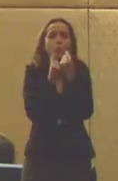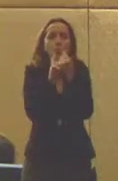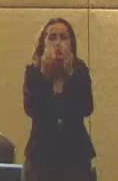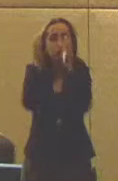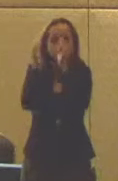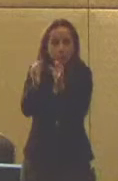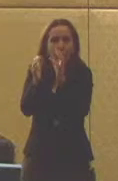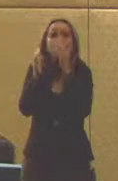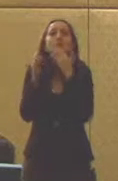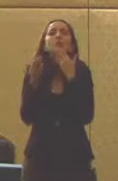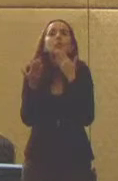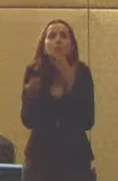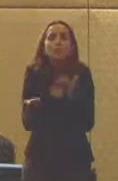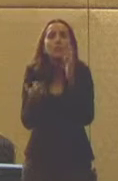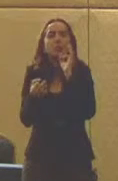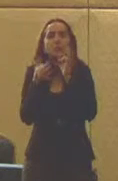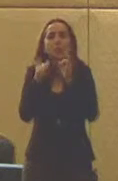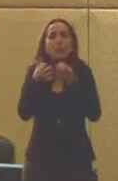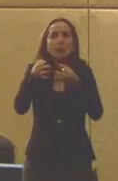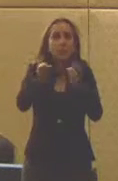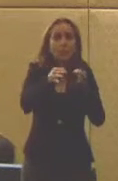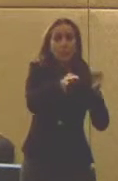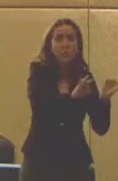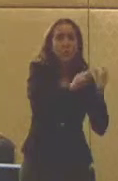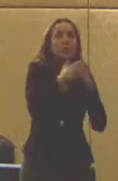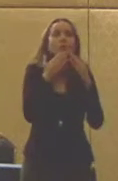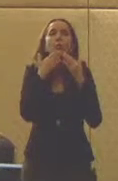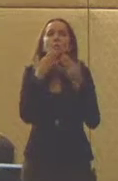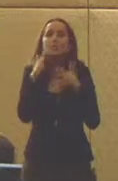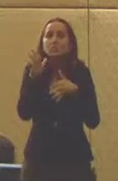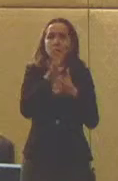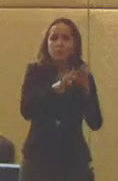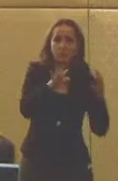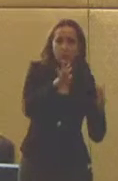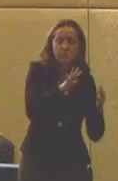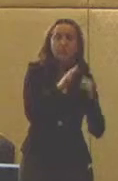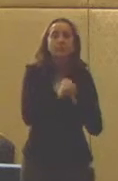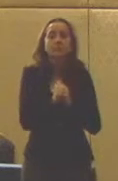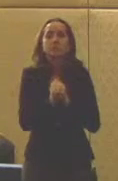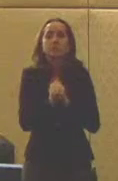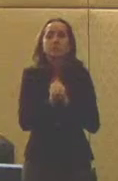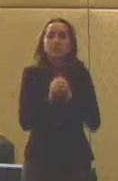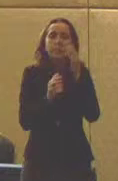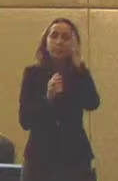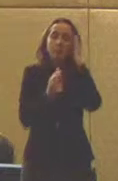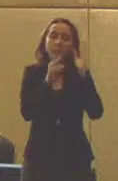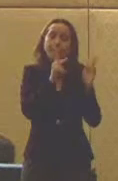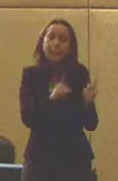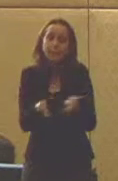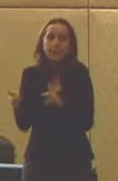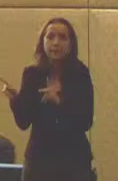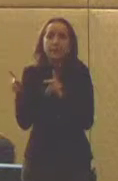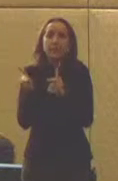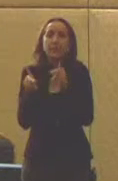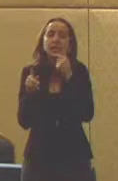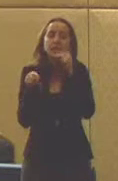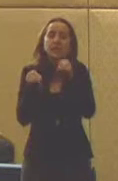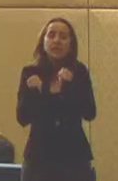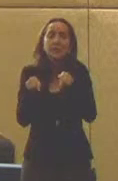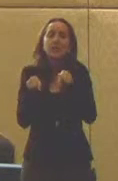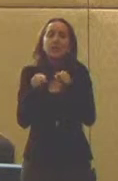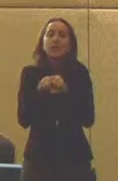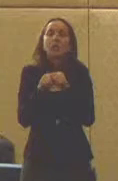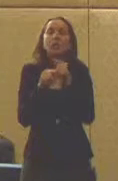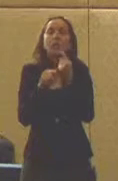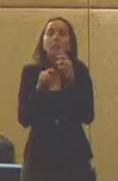para mostrar la versatilidad del instrumento. Lo que es muy importante un poco clarificar es que este indicador no mide si los